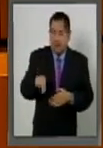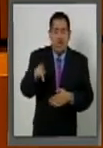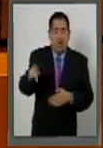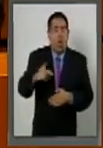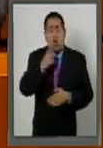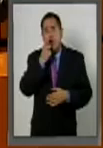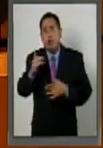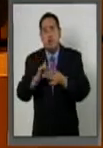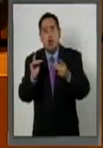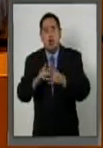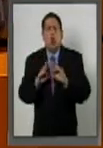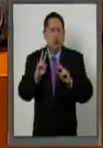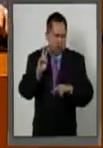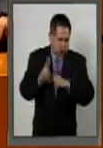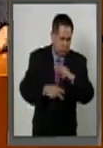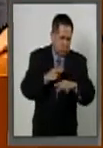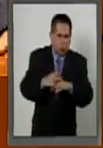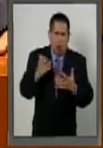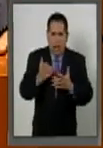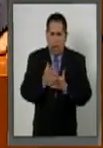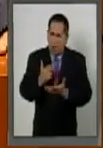solamente era recuperar